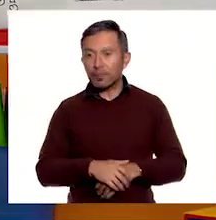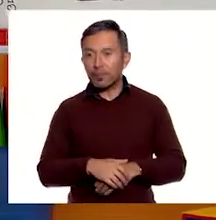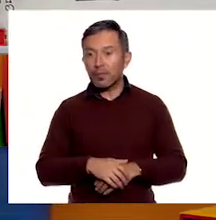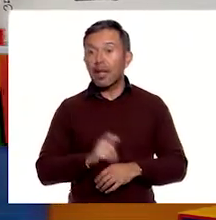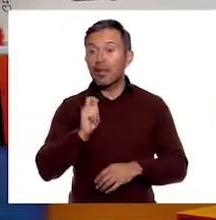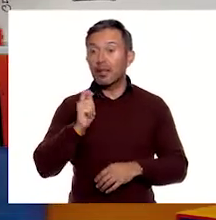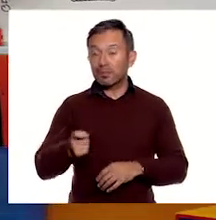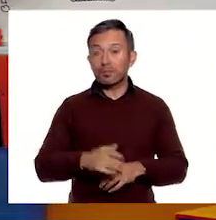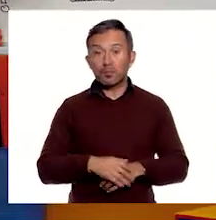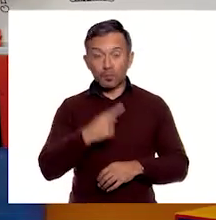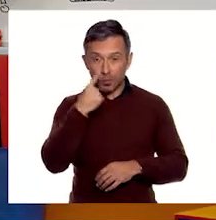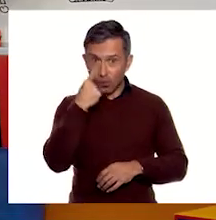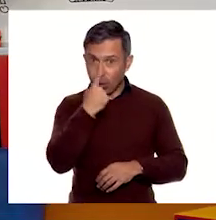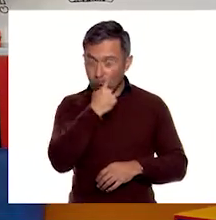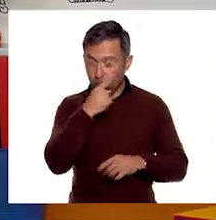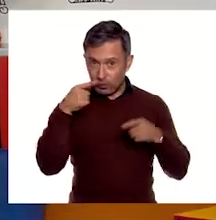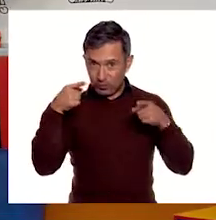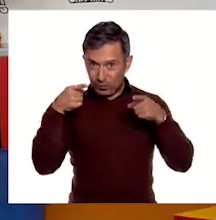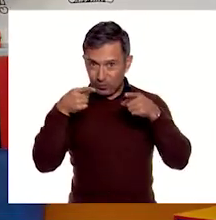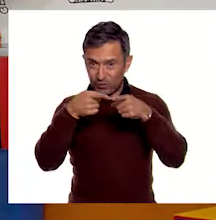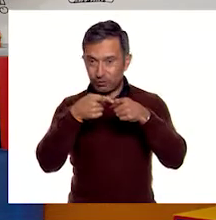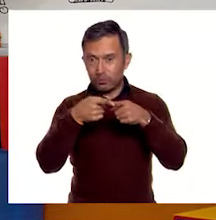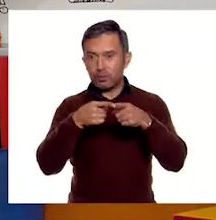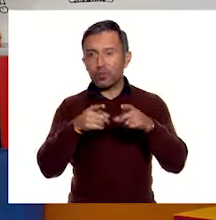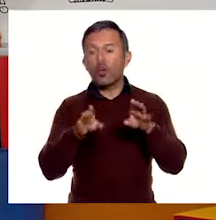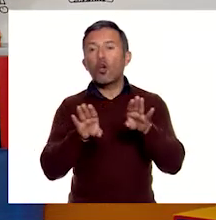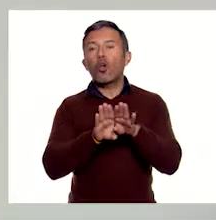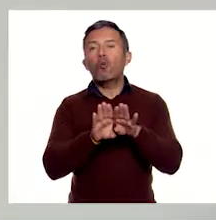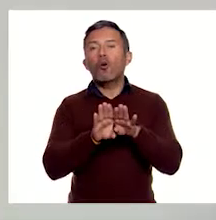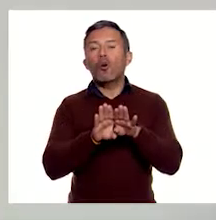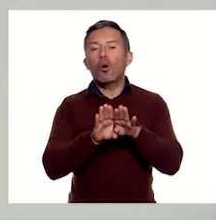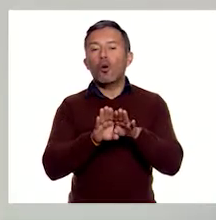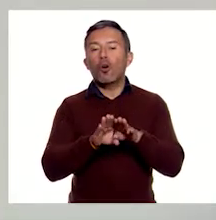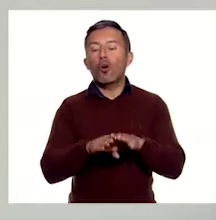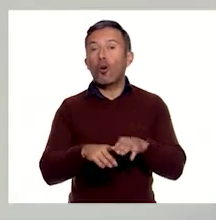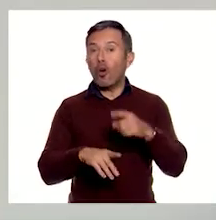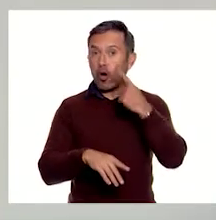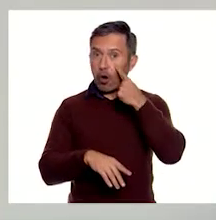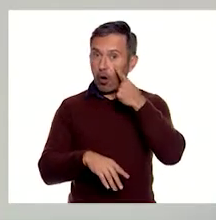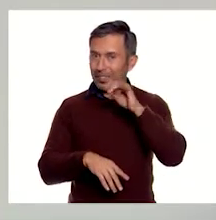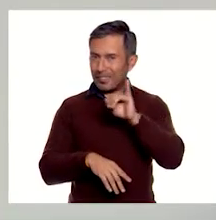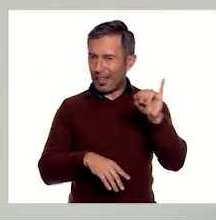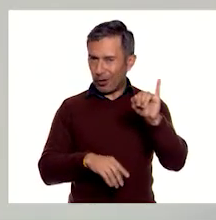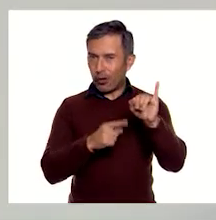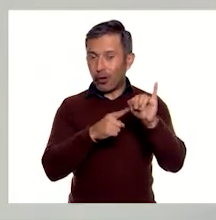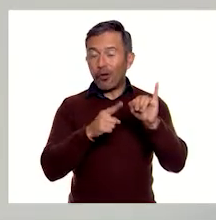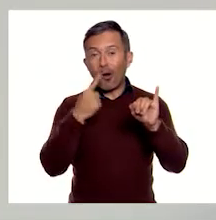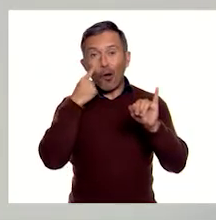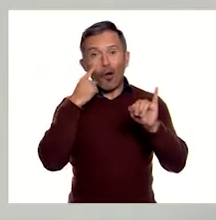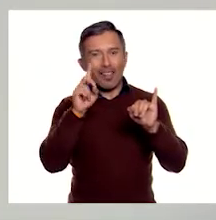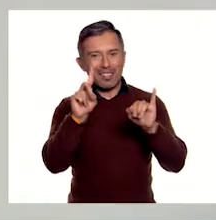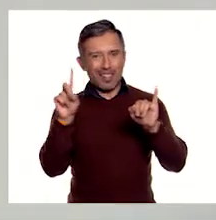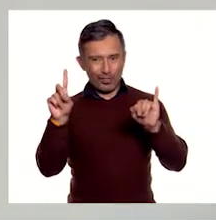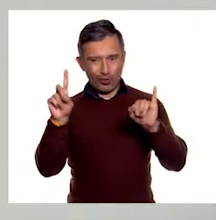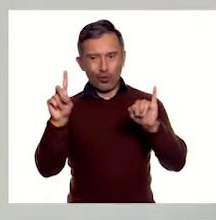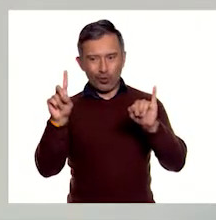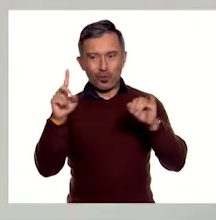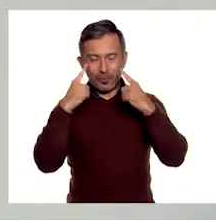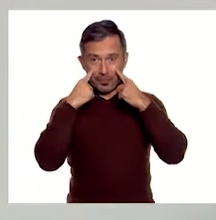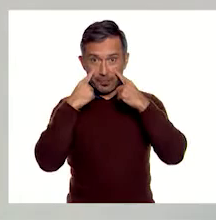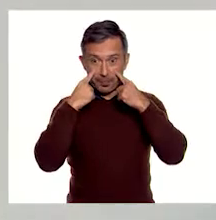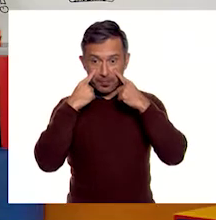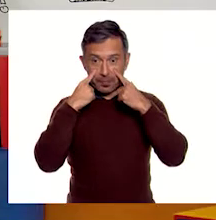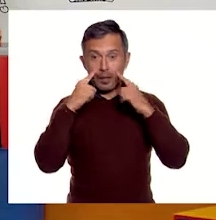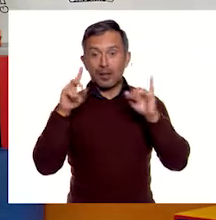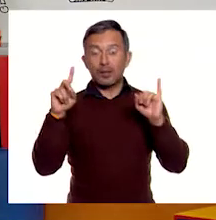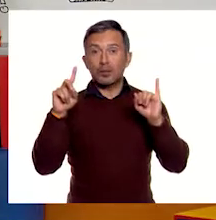esta forma de la vista, por ejemplo, aquí dibujé como si fuera el ojo izquierdo y ese es el derecho. Aquí formamos, ¿sí? La